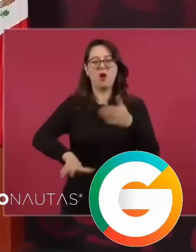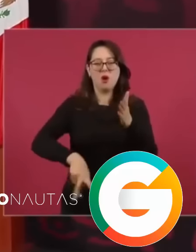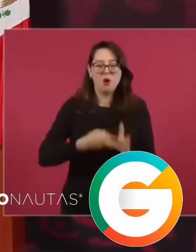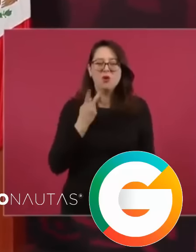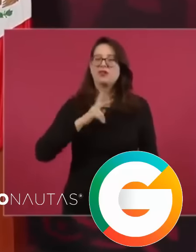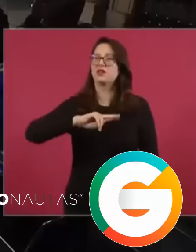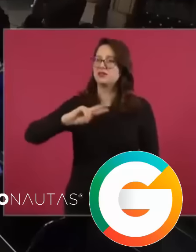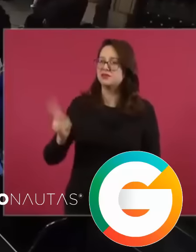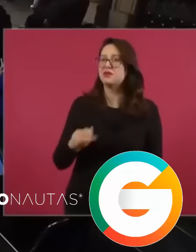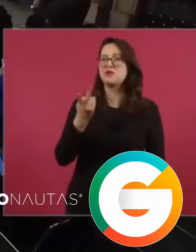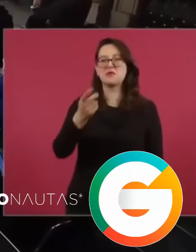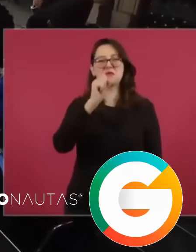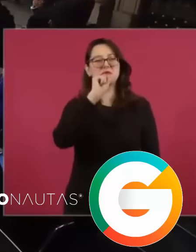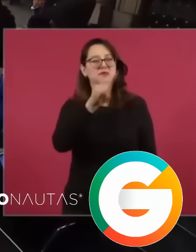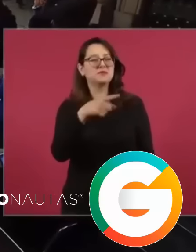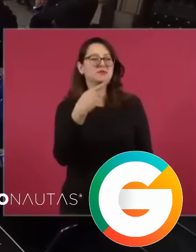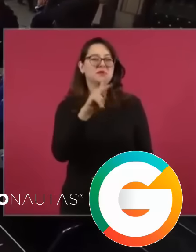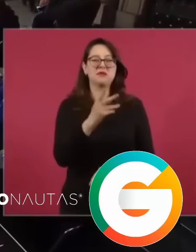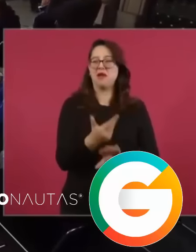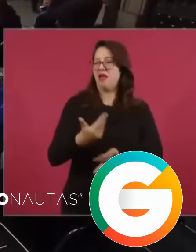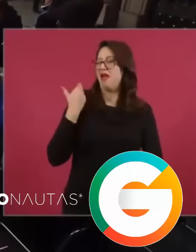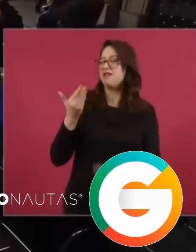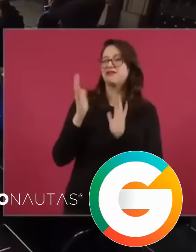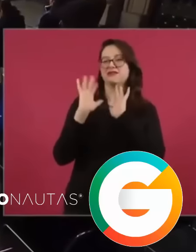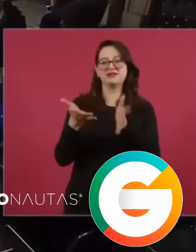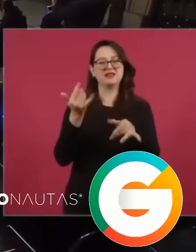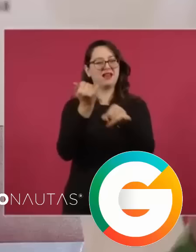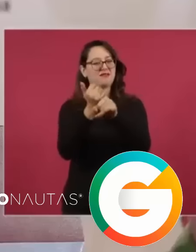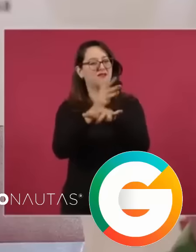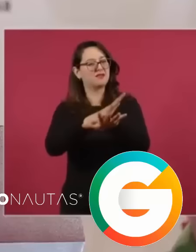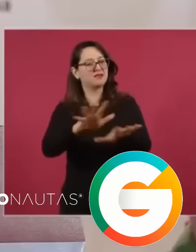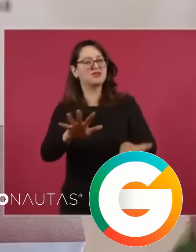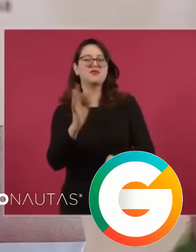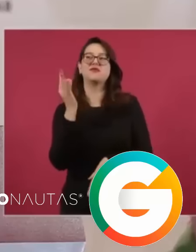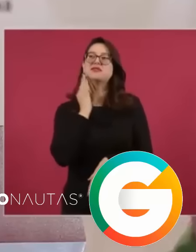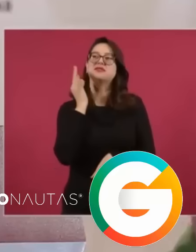un comunicado de la fiscalía.